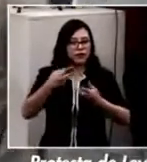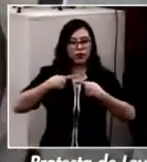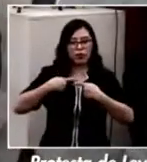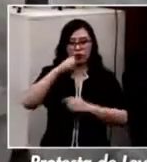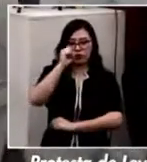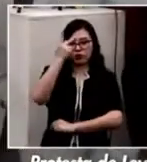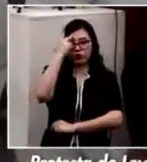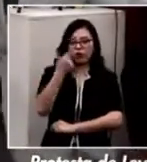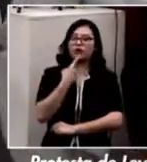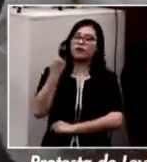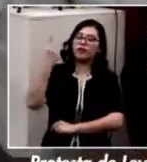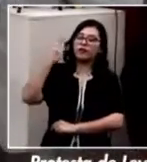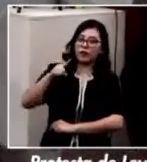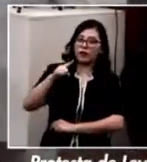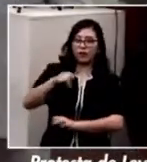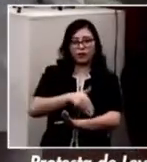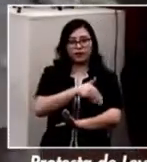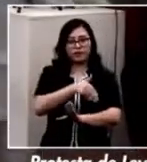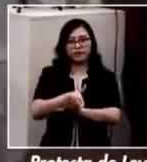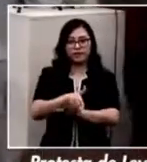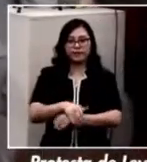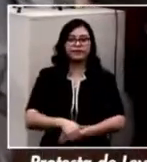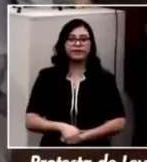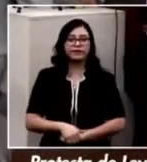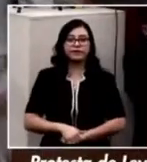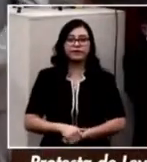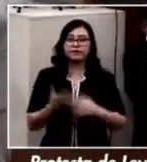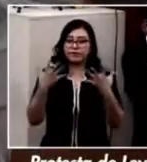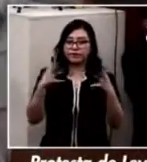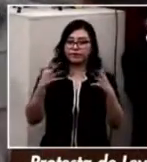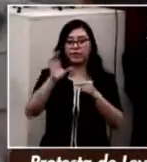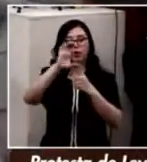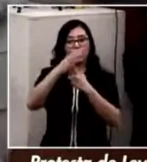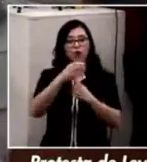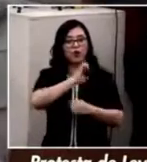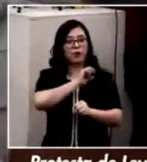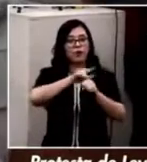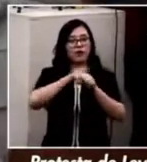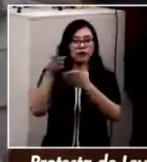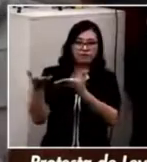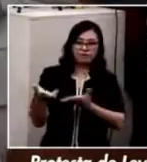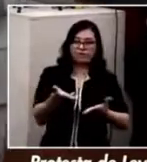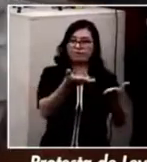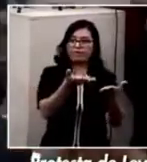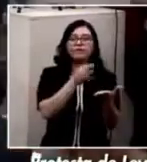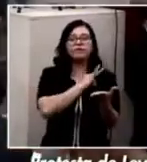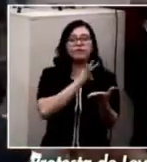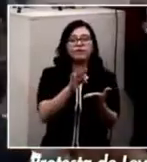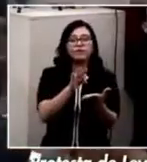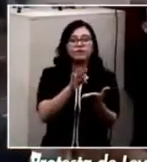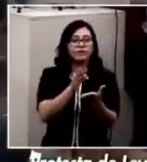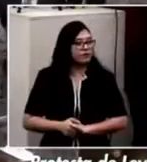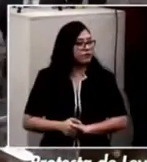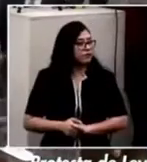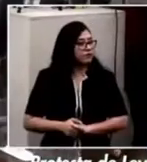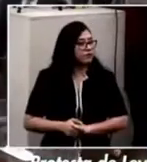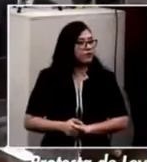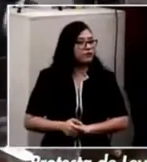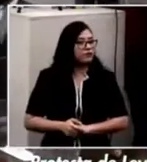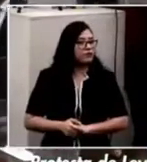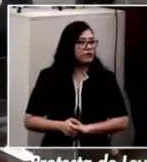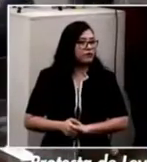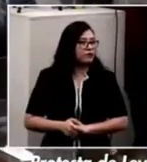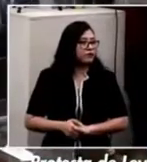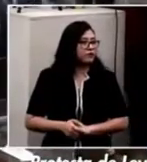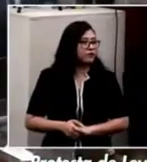periodo que para el cual fue electo el fiscal Federico, que renunció, y me hago cargo a partir del día 10 hasta